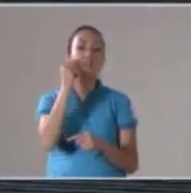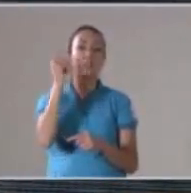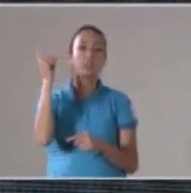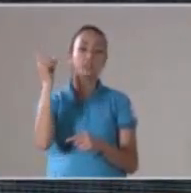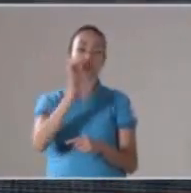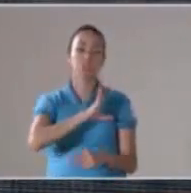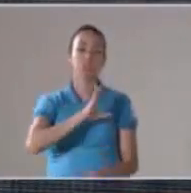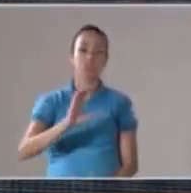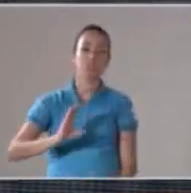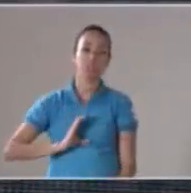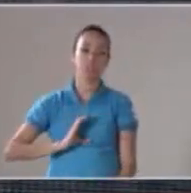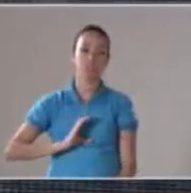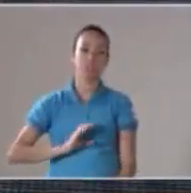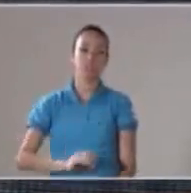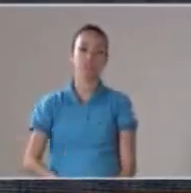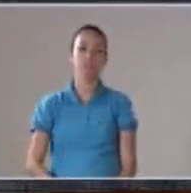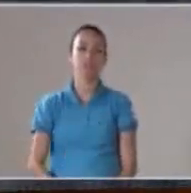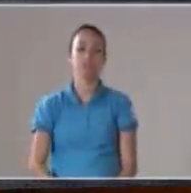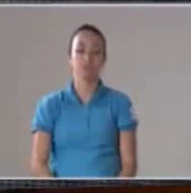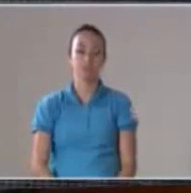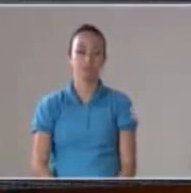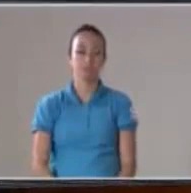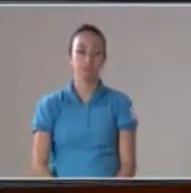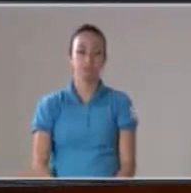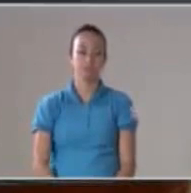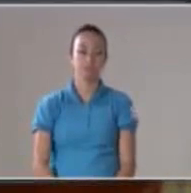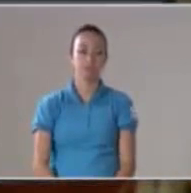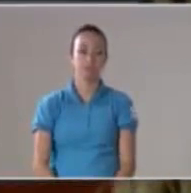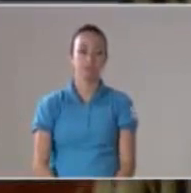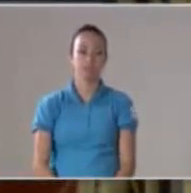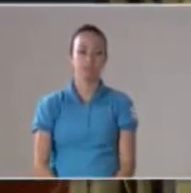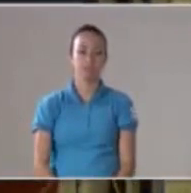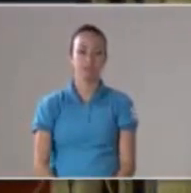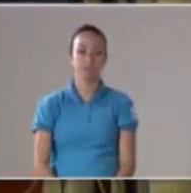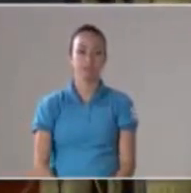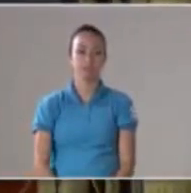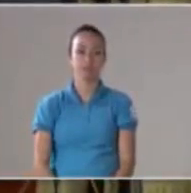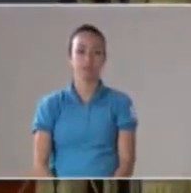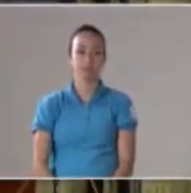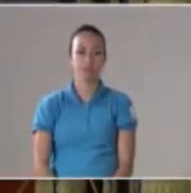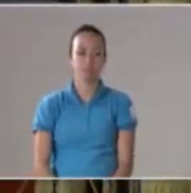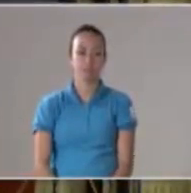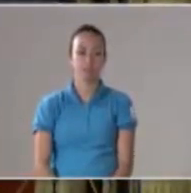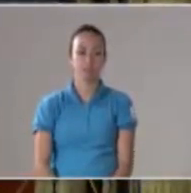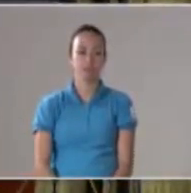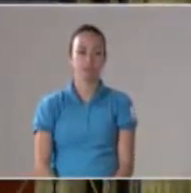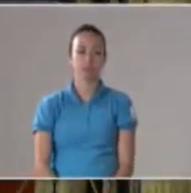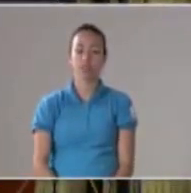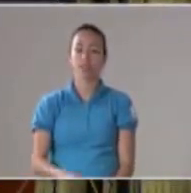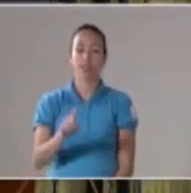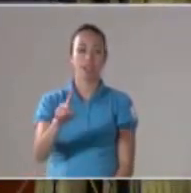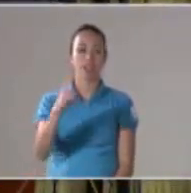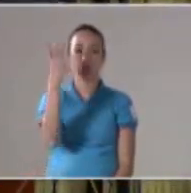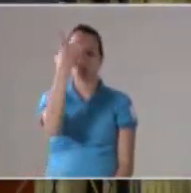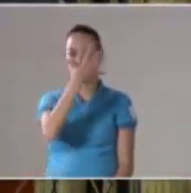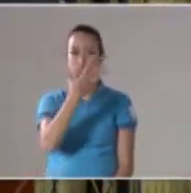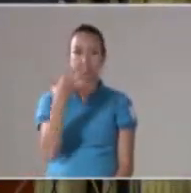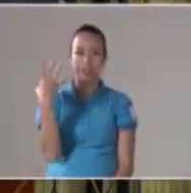Señor Cristo, porque Jesús no había venido, no está la unión hipostática. Pero eso es hermoso.